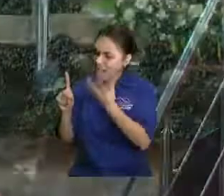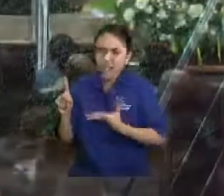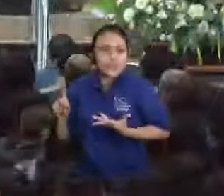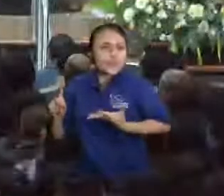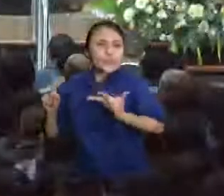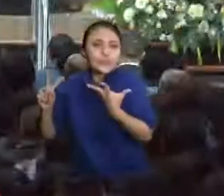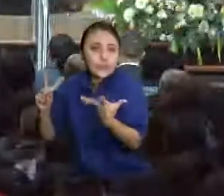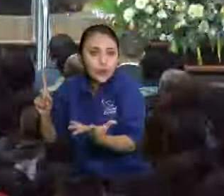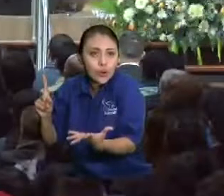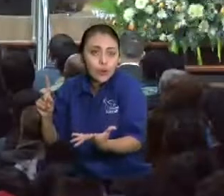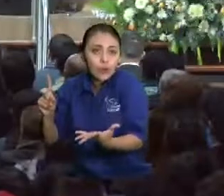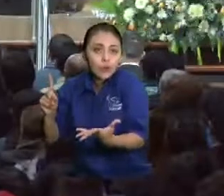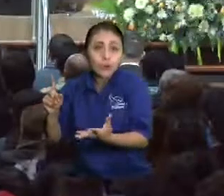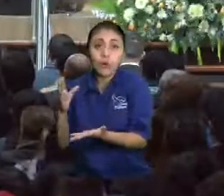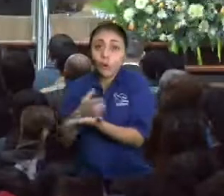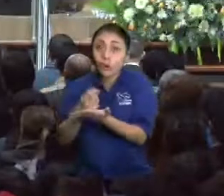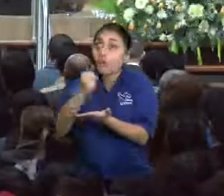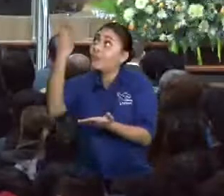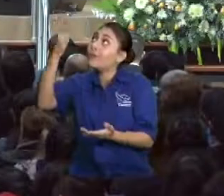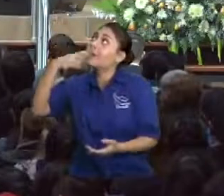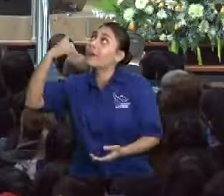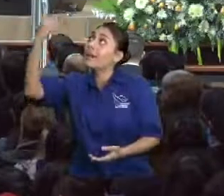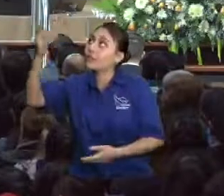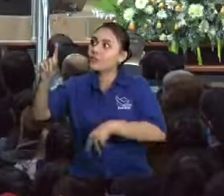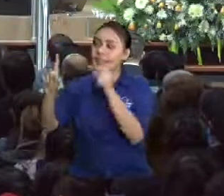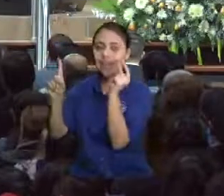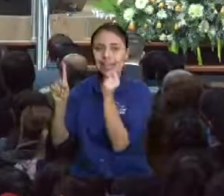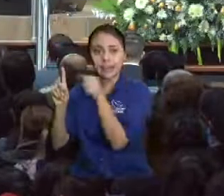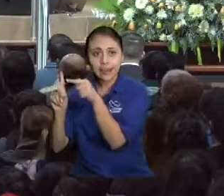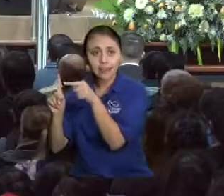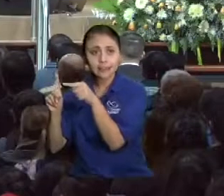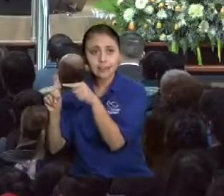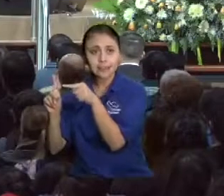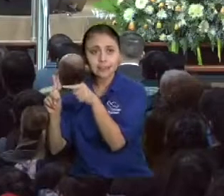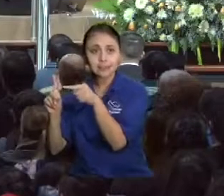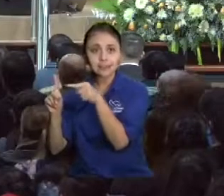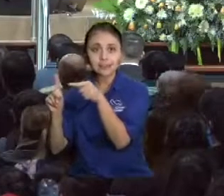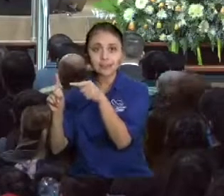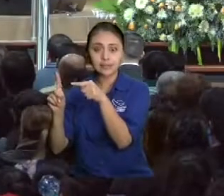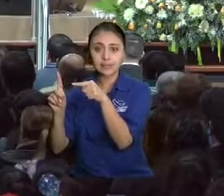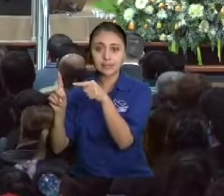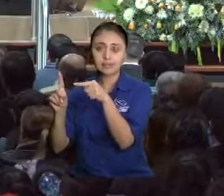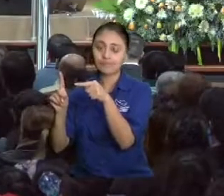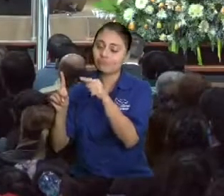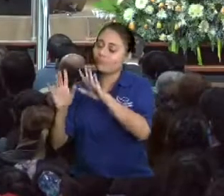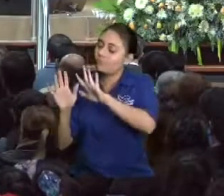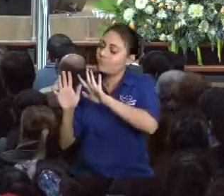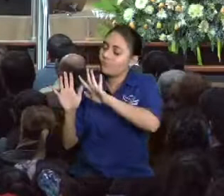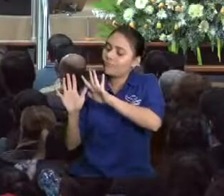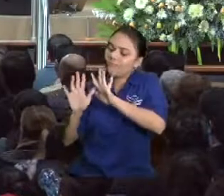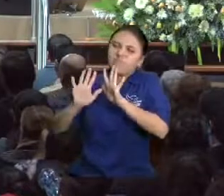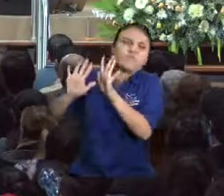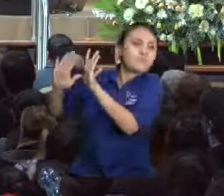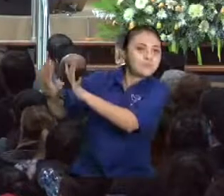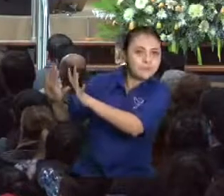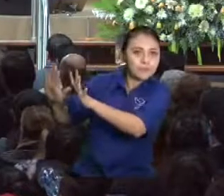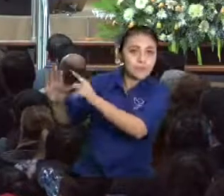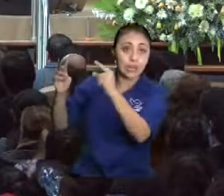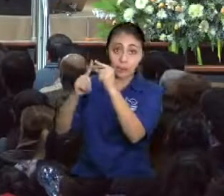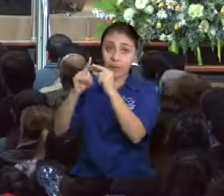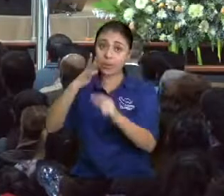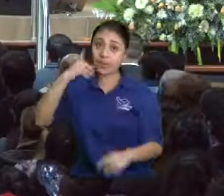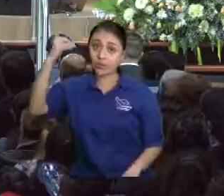que habría de hacer su hijo, hubo un momento, un lapsus en su vida que menospreció la palabra. Entonces yo me